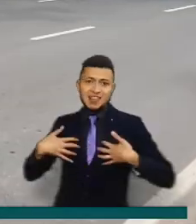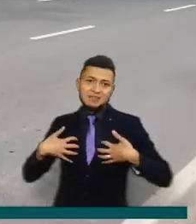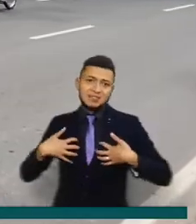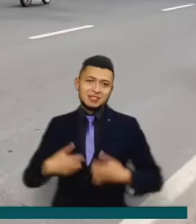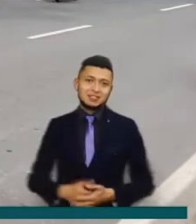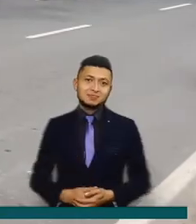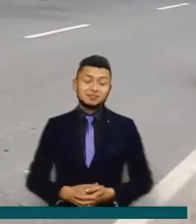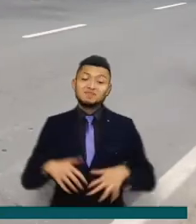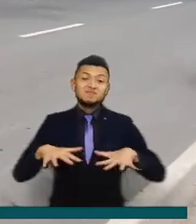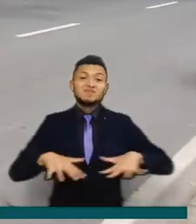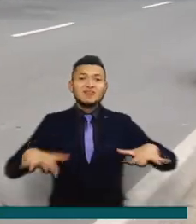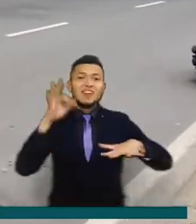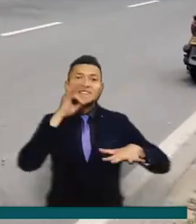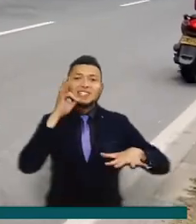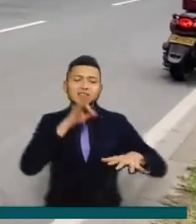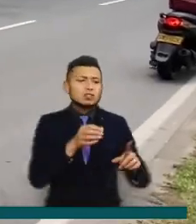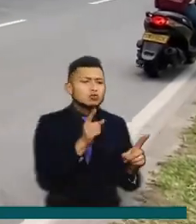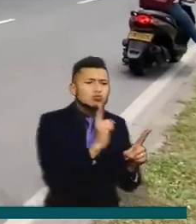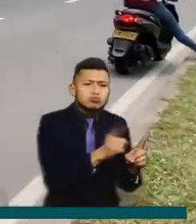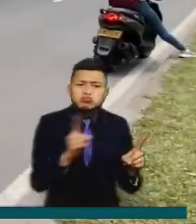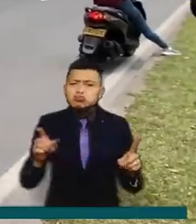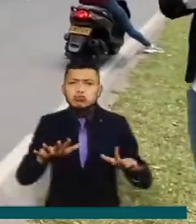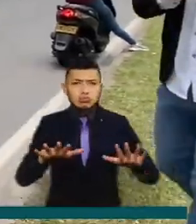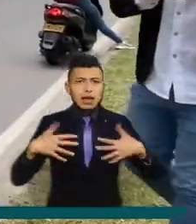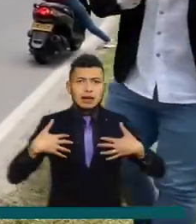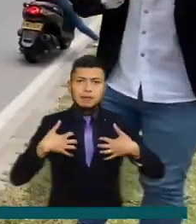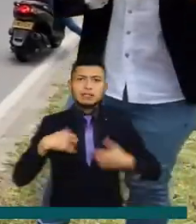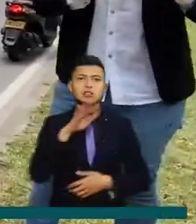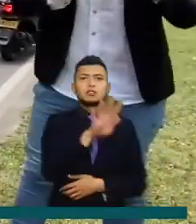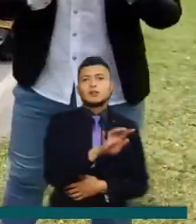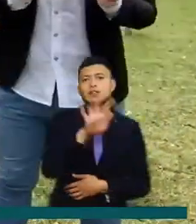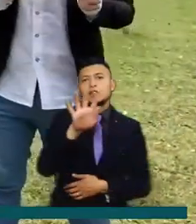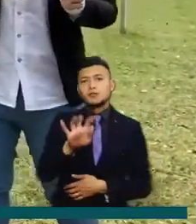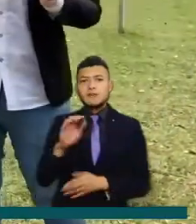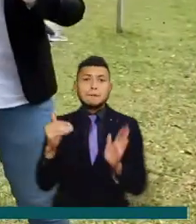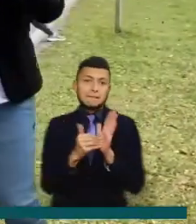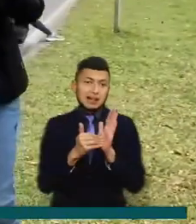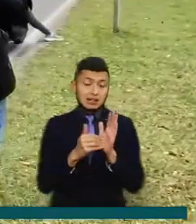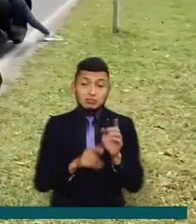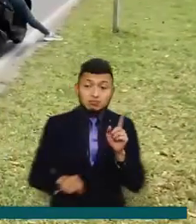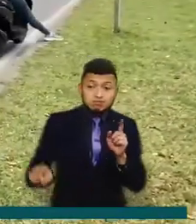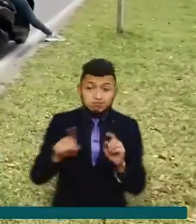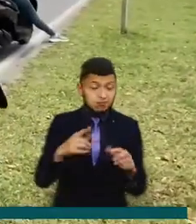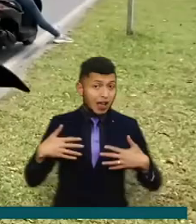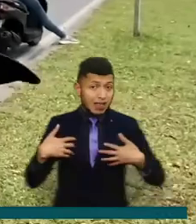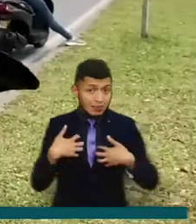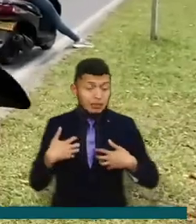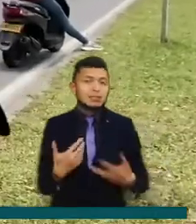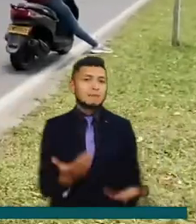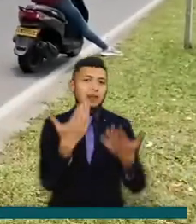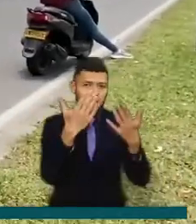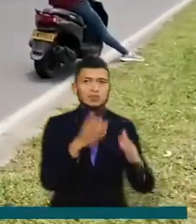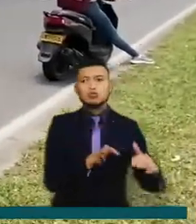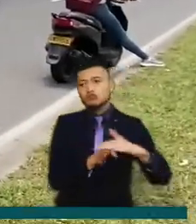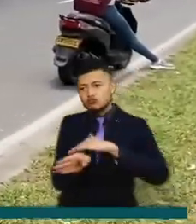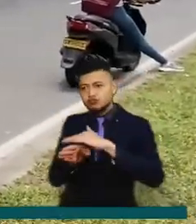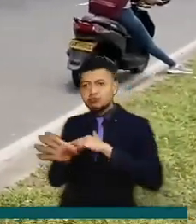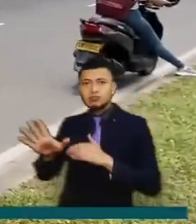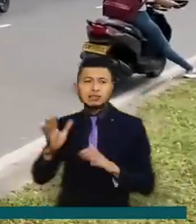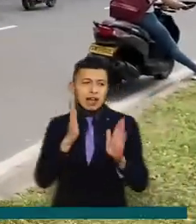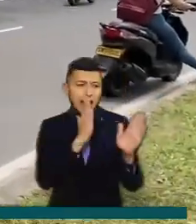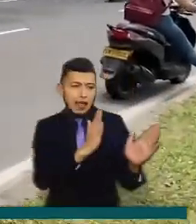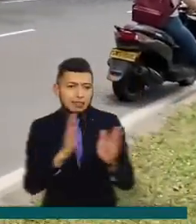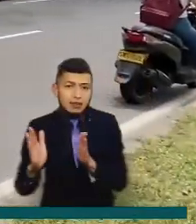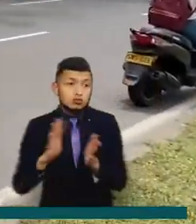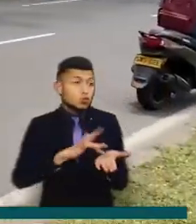En Villavicencio actualmente el censo de animales es de 99.000 ejemplares y son animales que podrán beneficiarse de atención